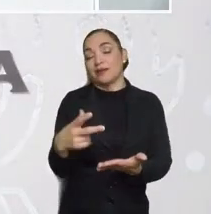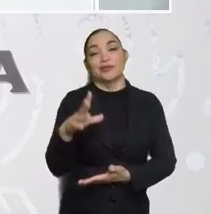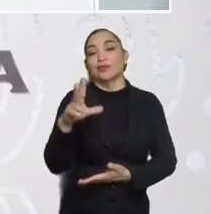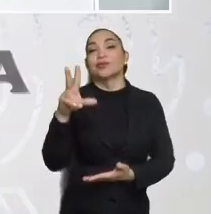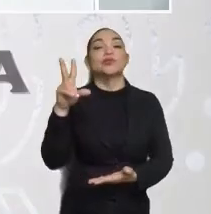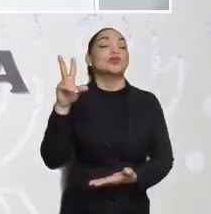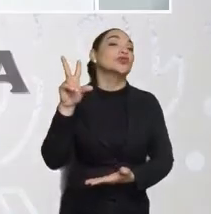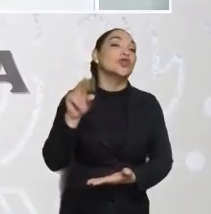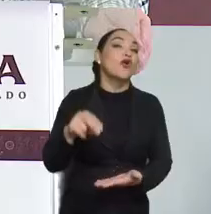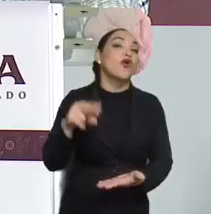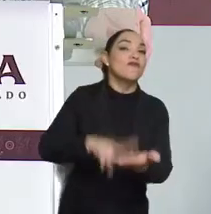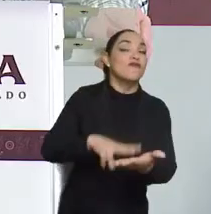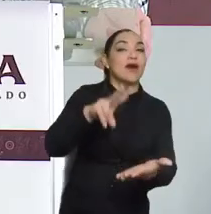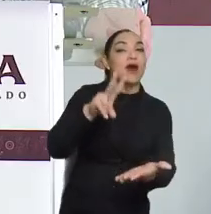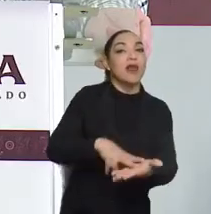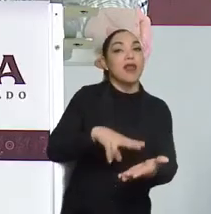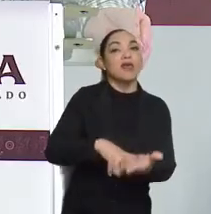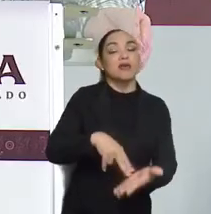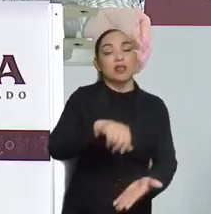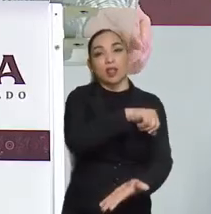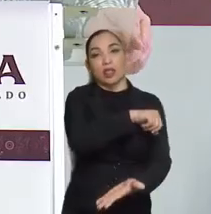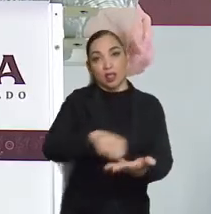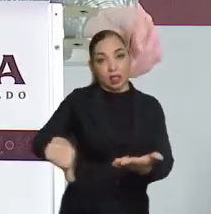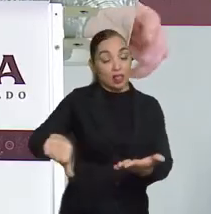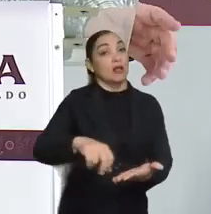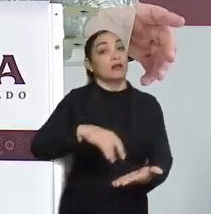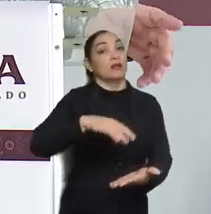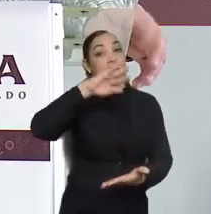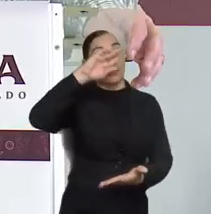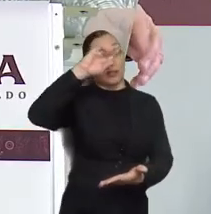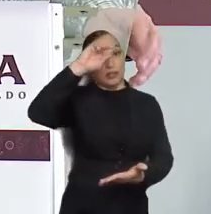una fachada ilegal,